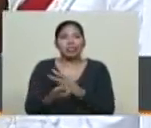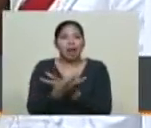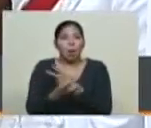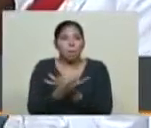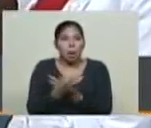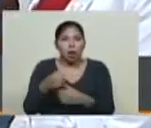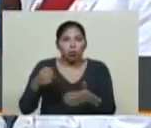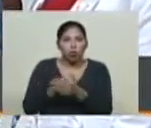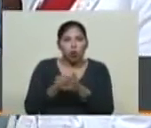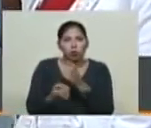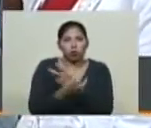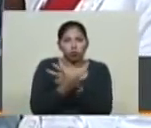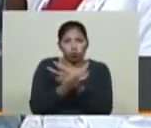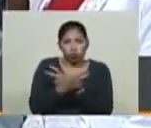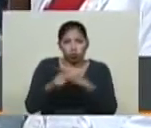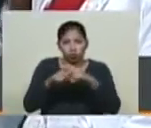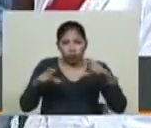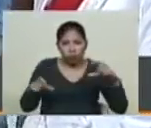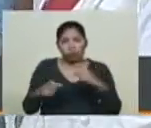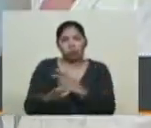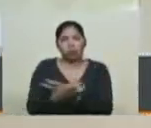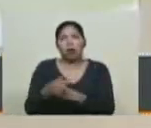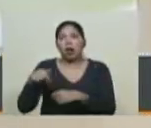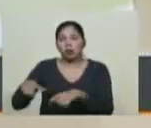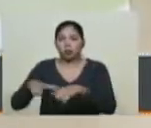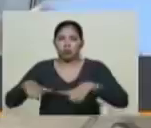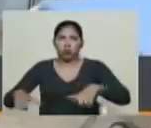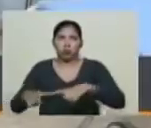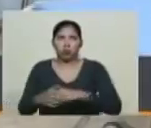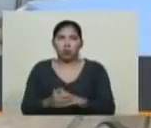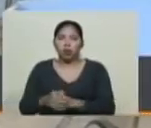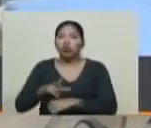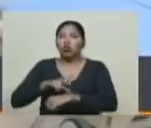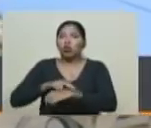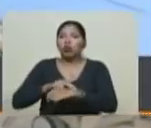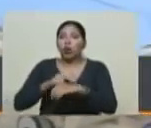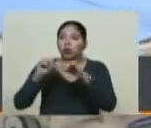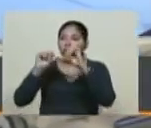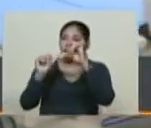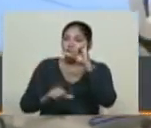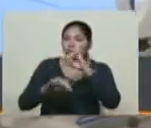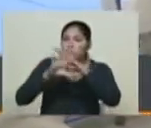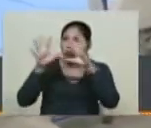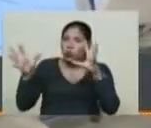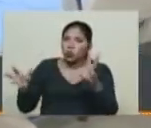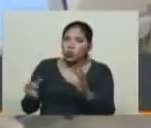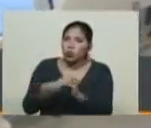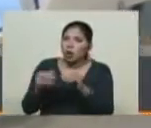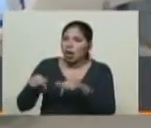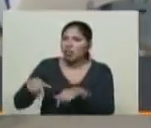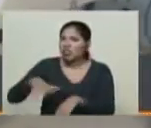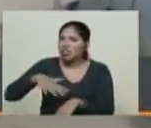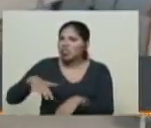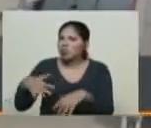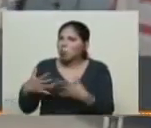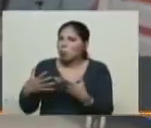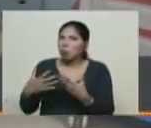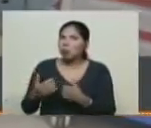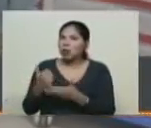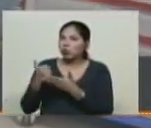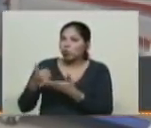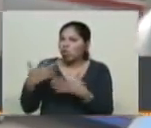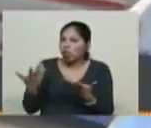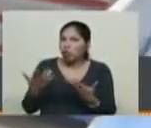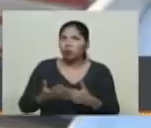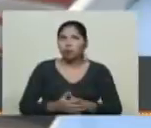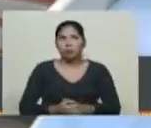donde correcto, la doctora Luz nos va a hacer pues un recuento de todo lo que podemos lograr a través de este espacio.